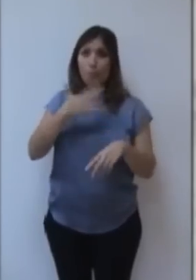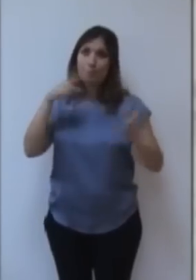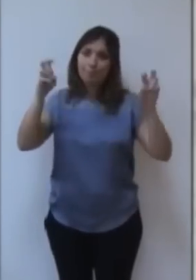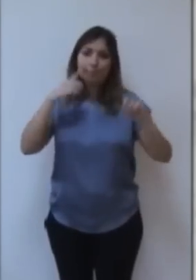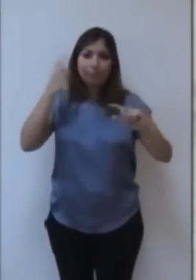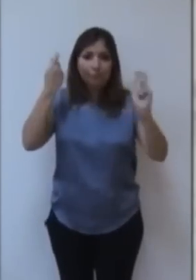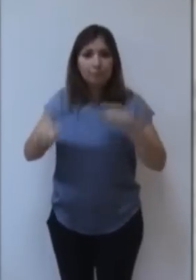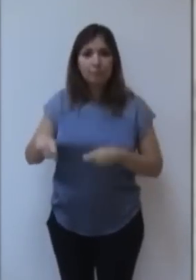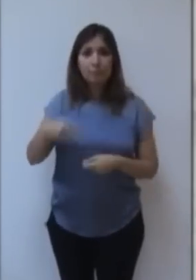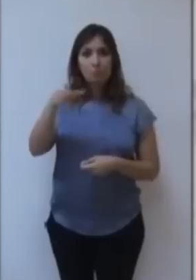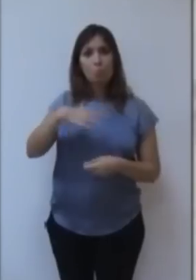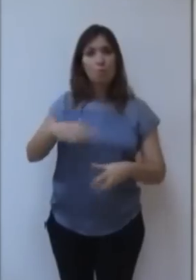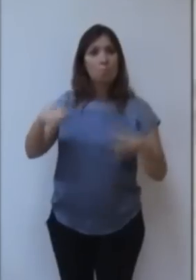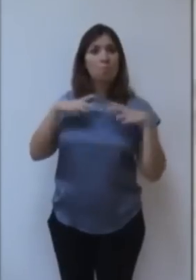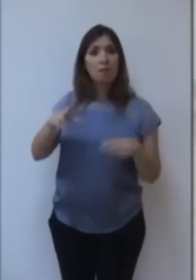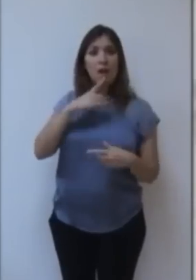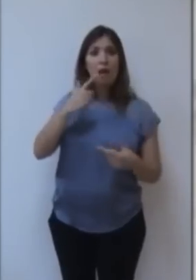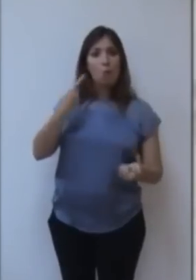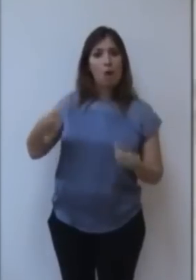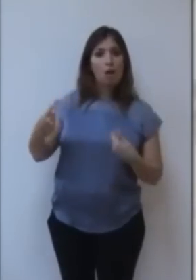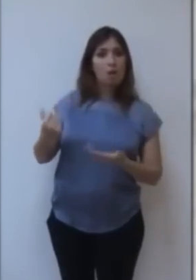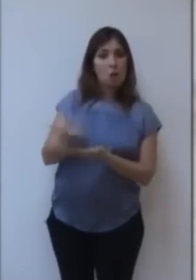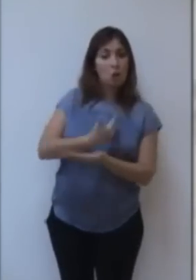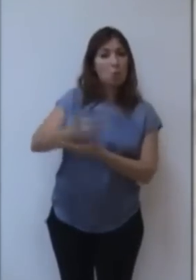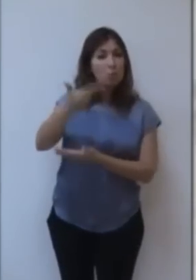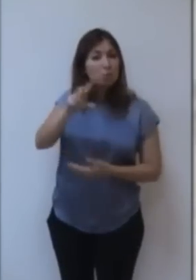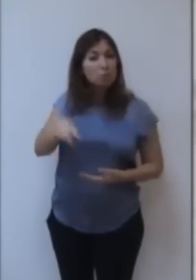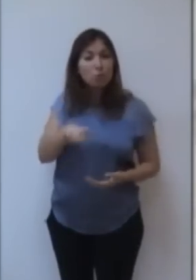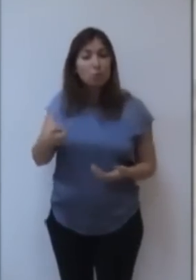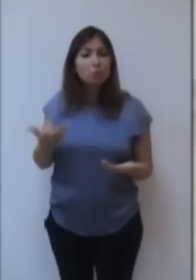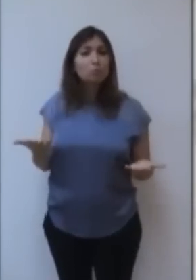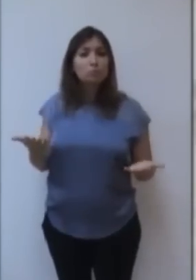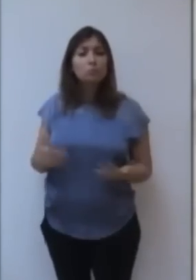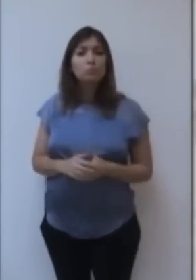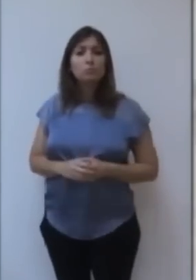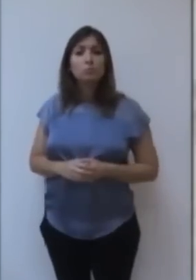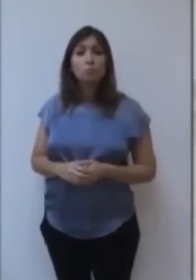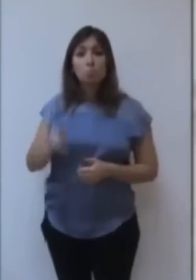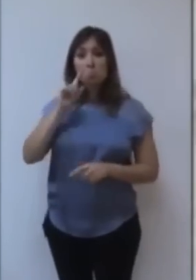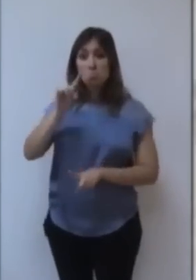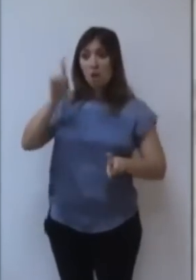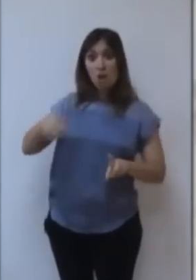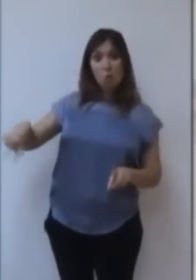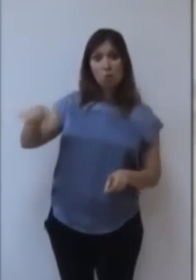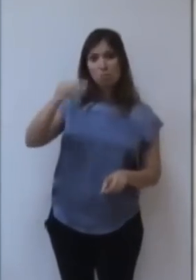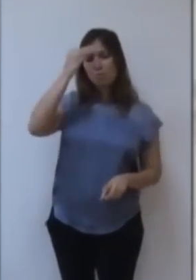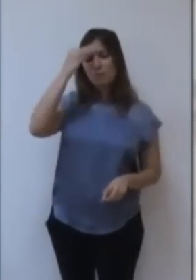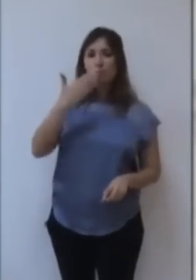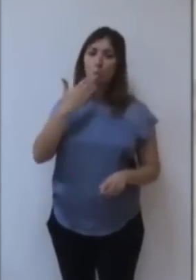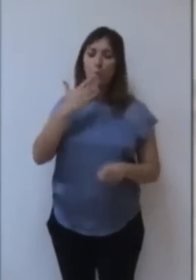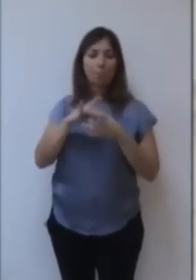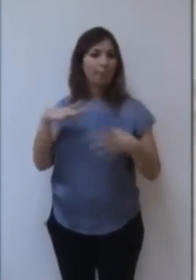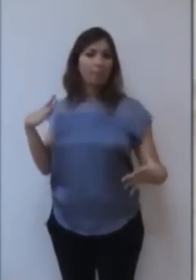ahí se puede contemplar un escenario de negocio importante también, ¿no? Ahí, ¿creéis que hay quizás también un